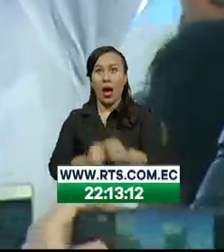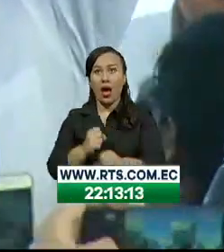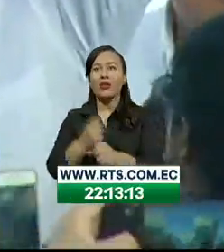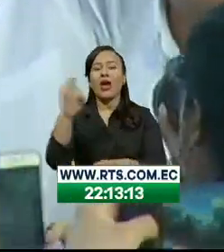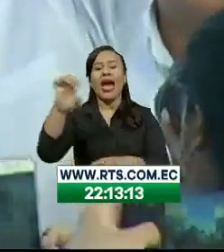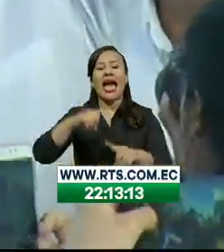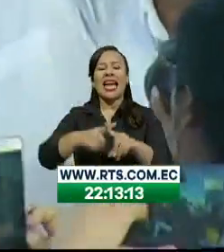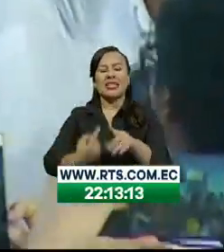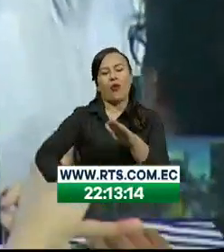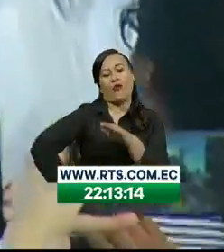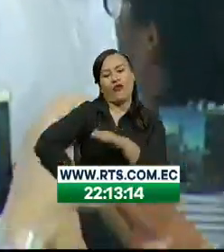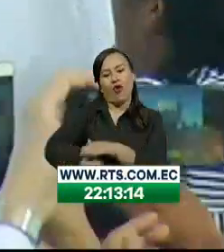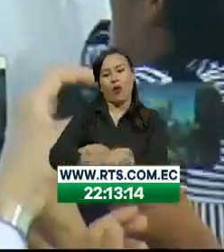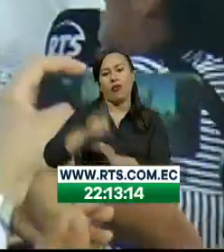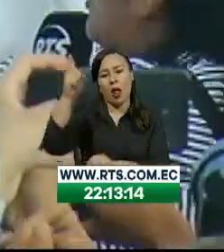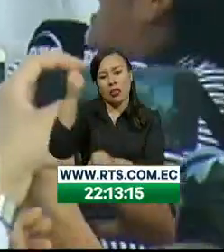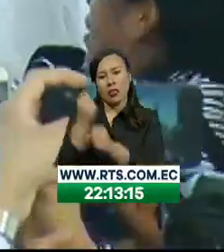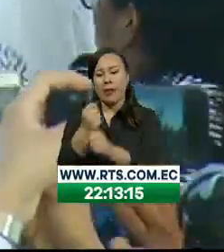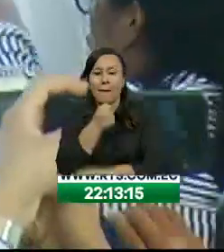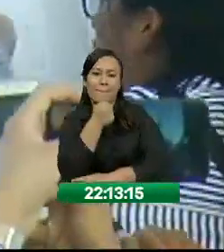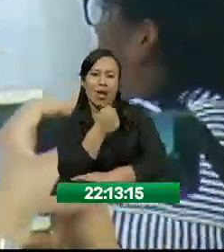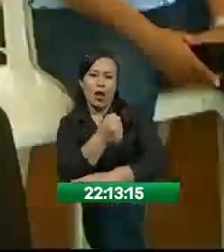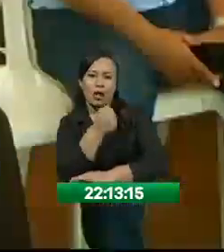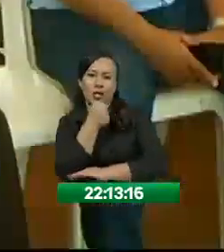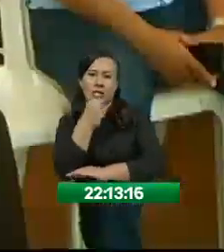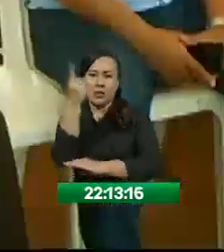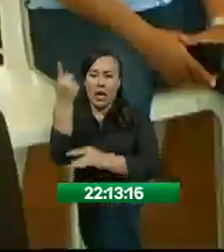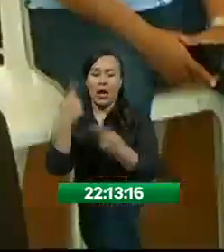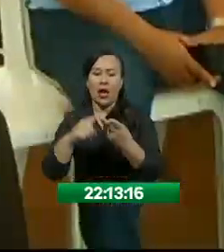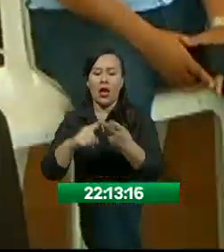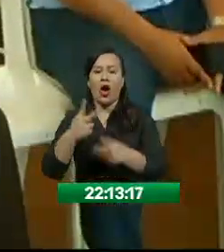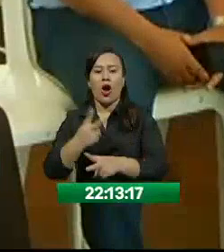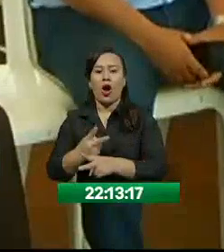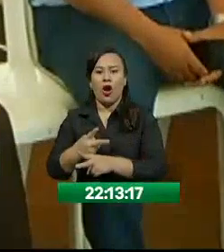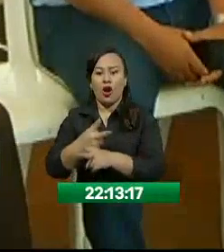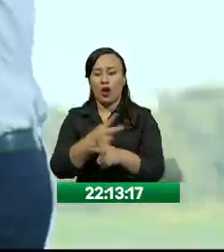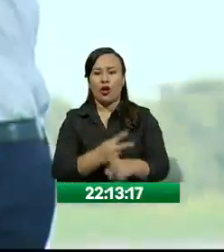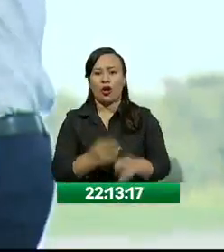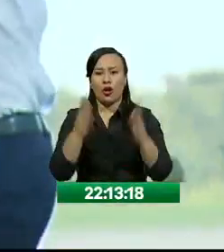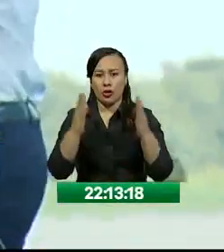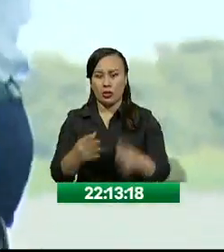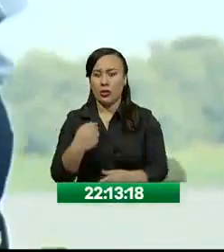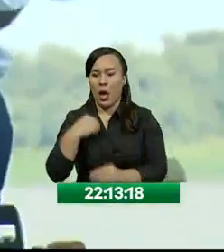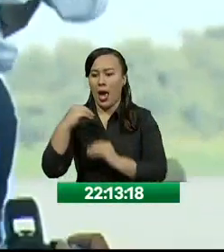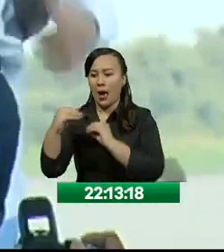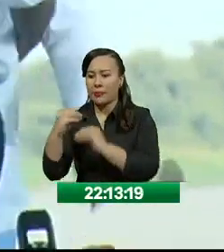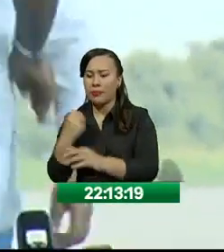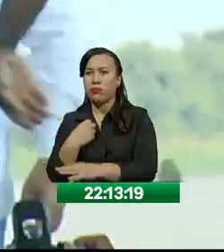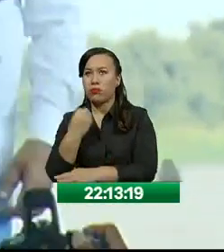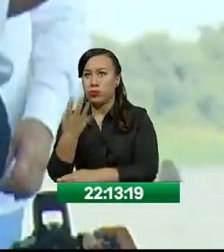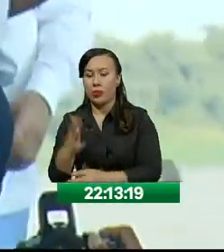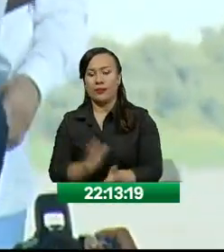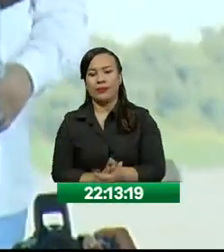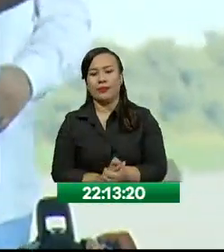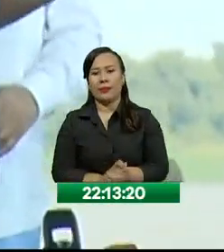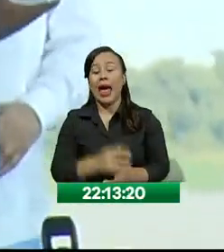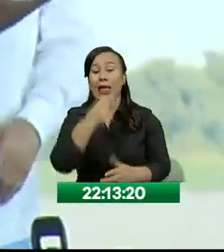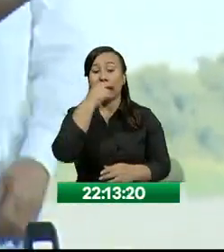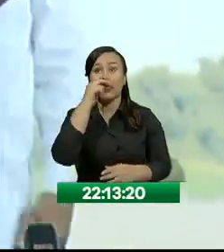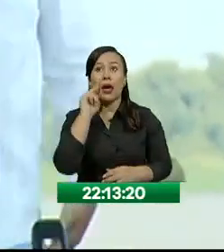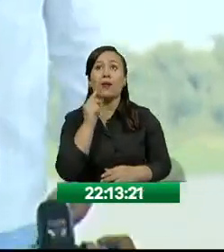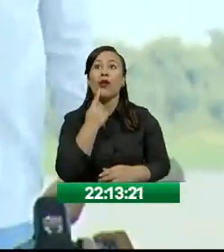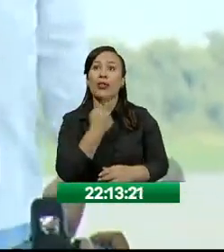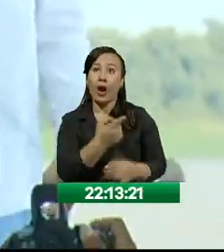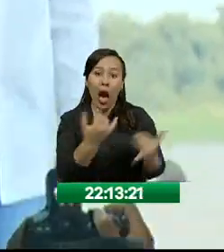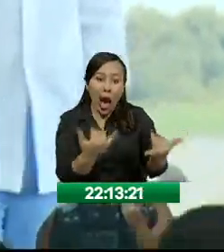exfutbolista, comunicador social y actual concejal de Guayaquil, lo acompañará en la viceprefectura Susana González. Nebot dijo que es la